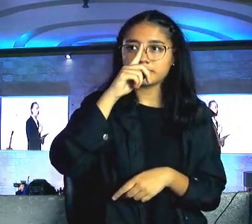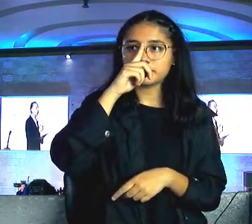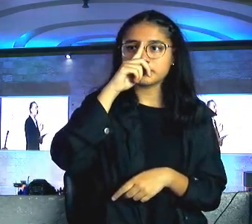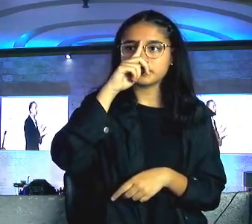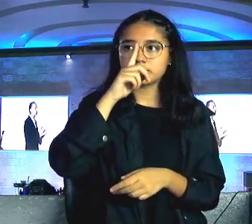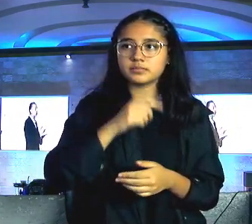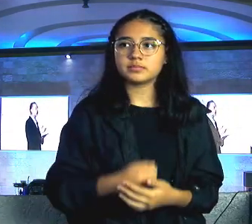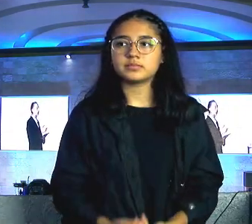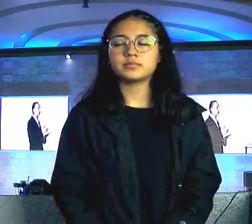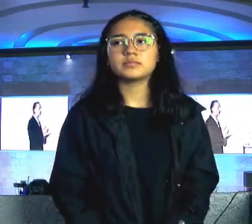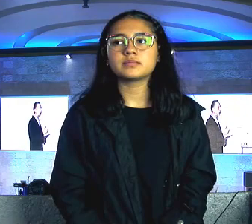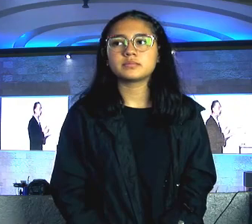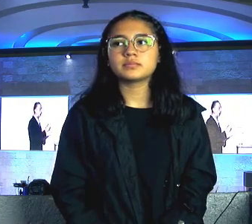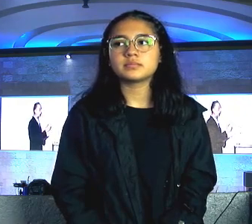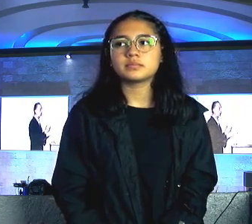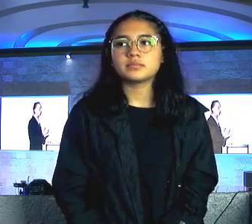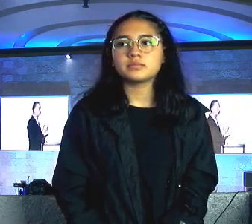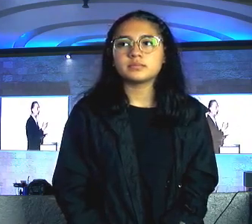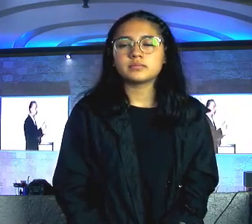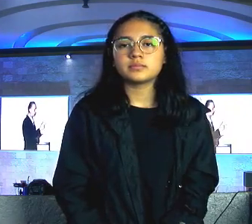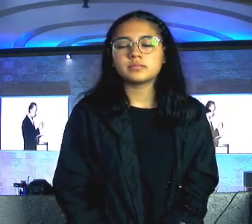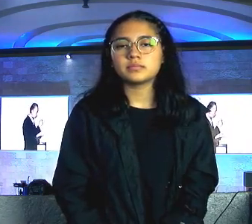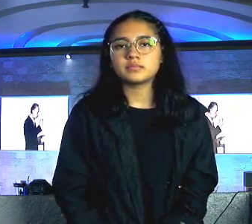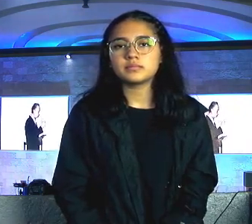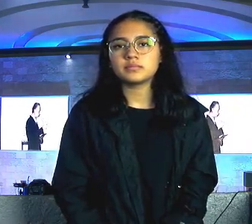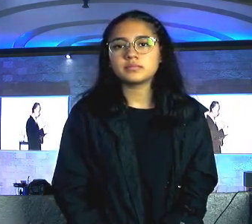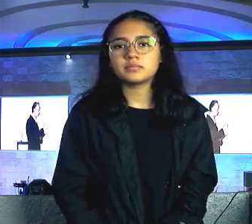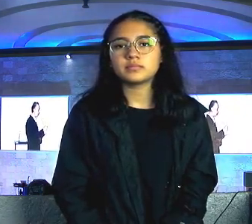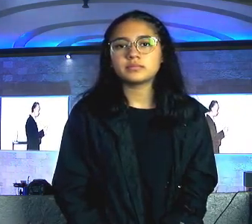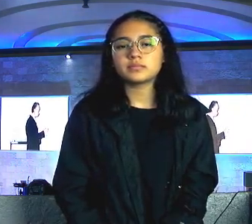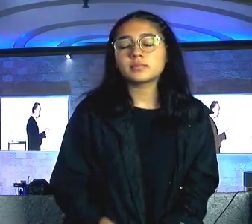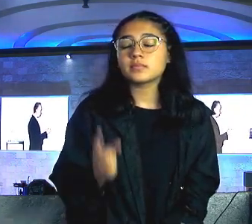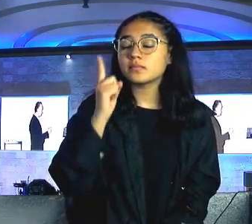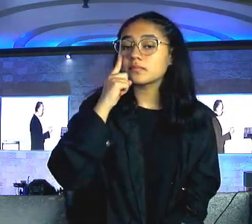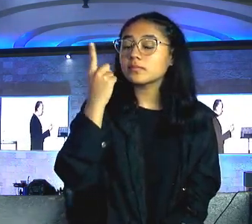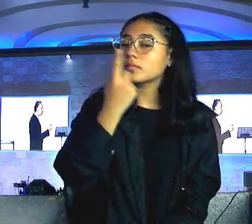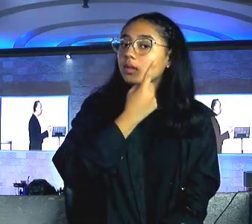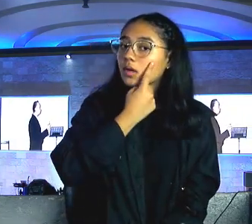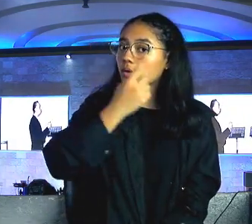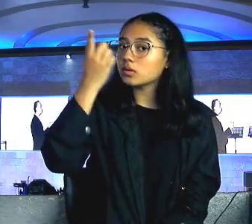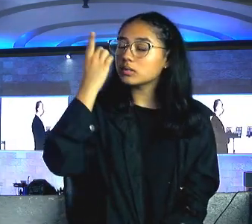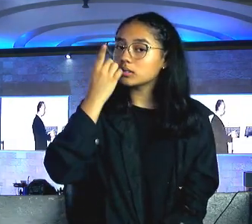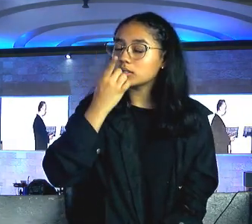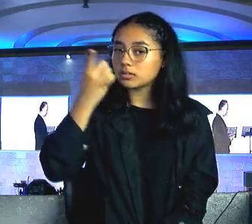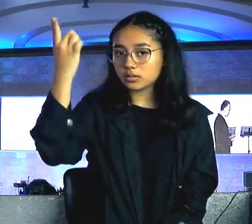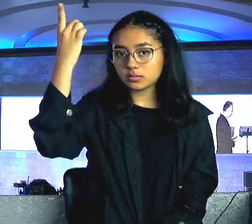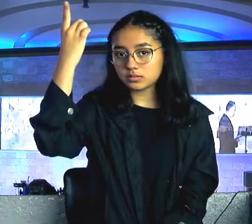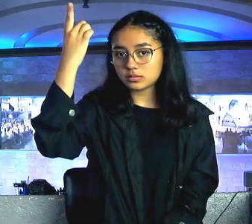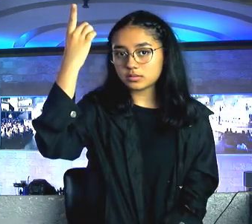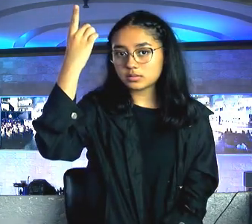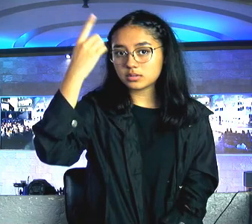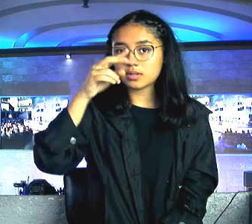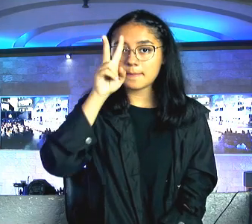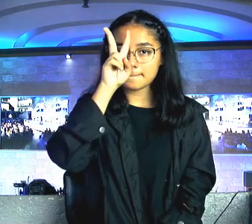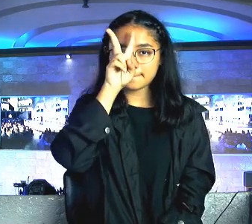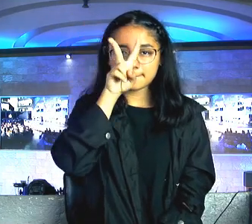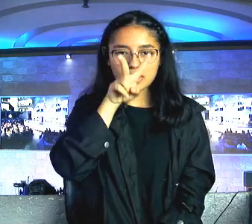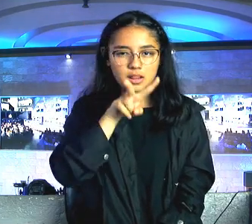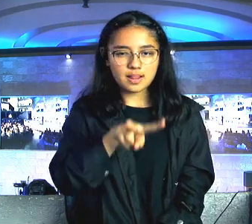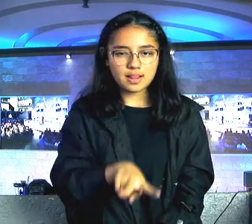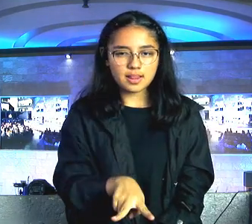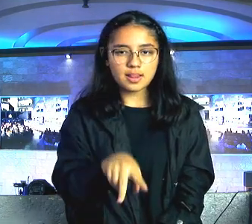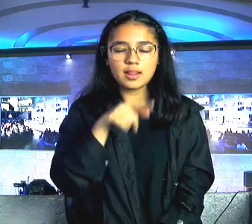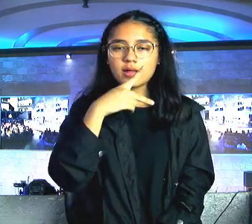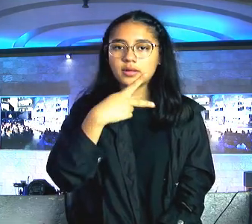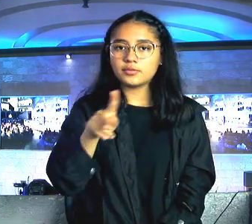tu conducta. Dile a la persona que tienes a tu lado: los ojos de Dios evalúan tu conducta. Ahorita vinieron las